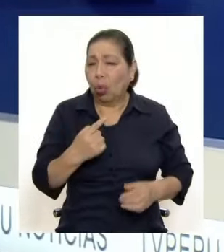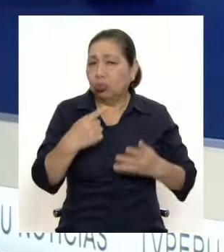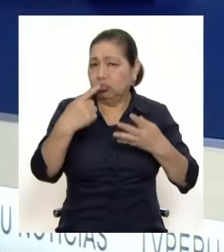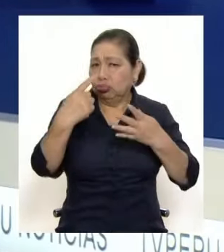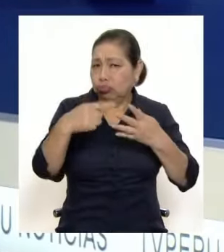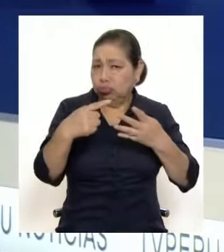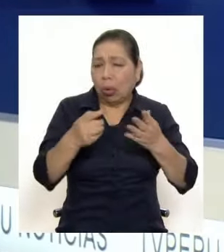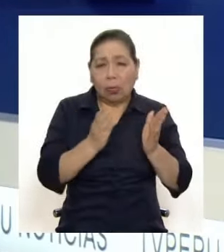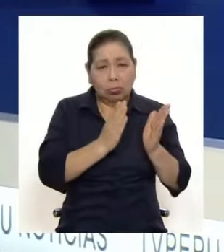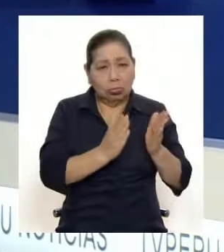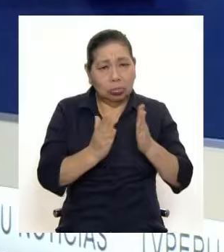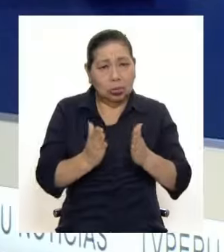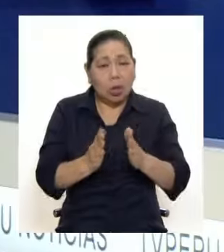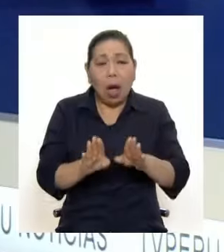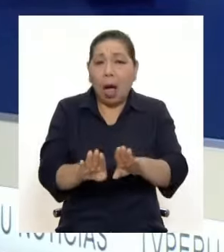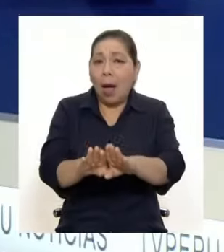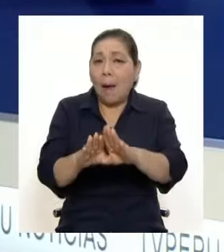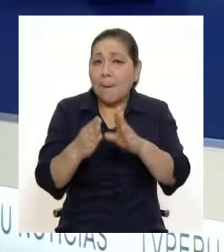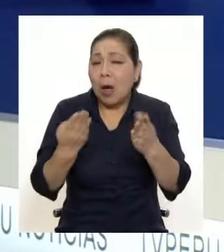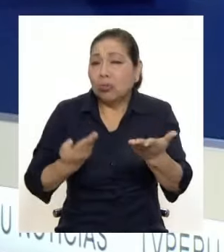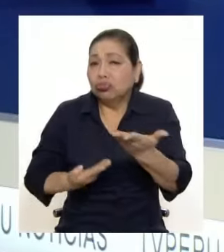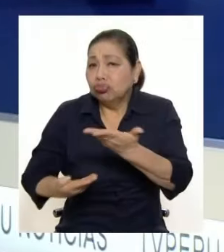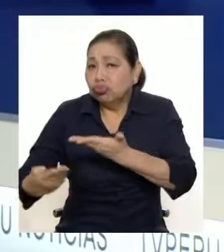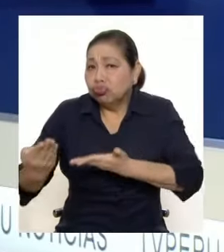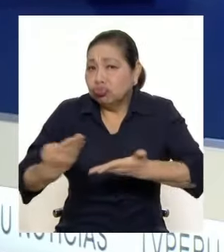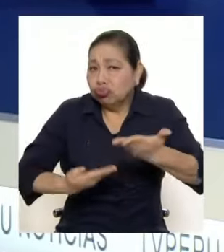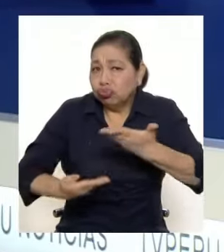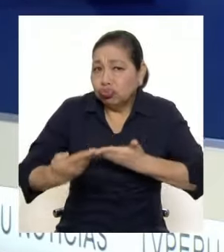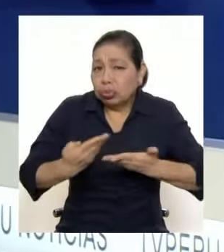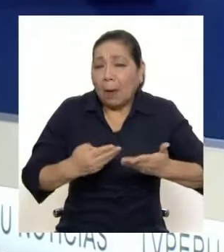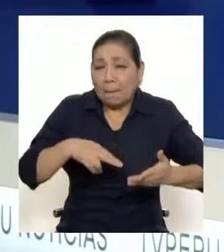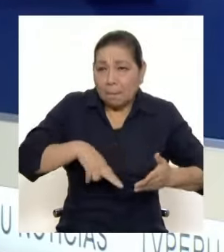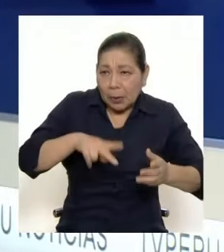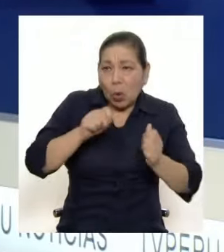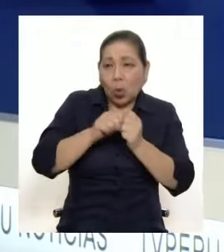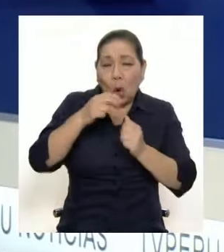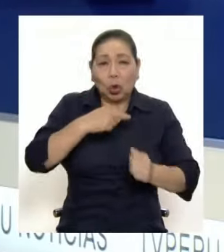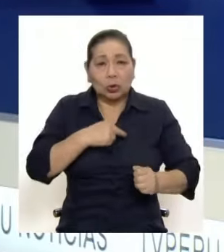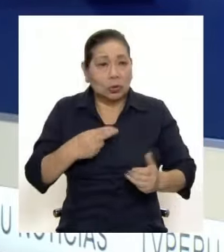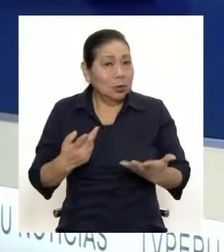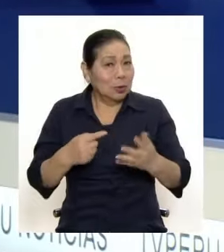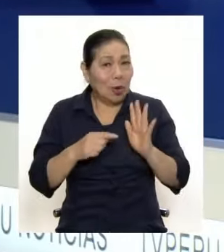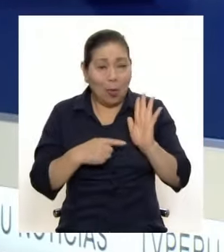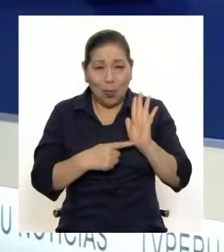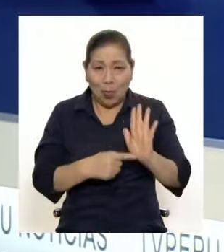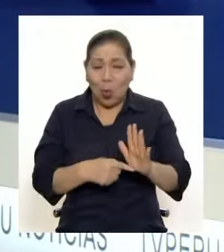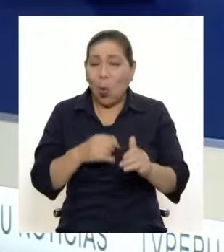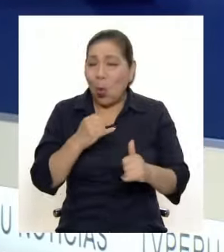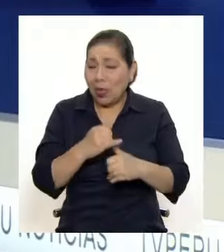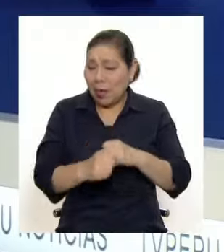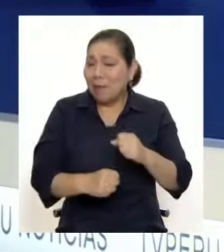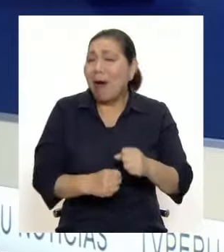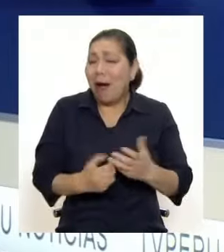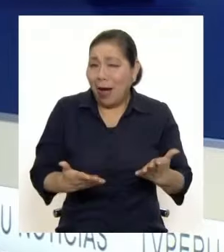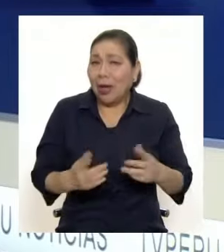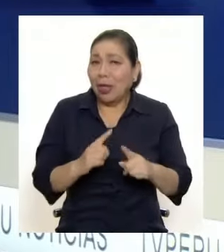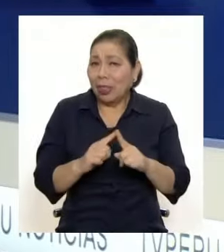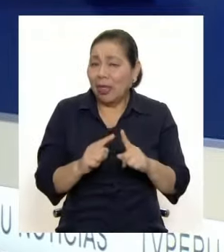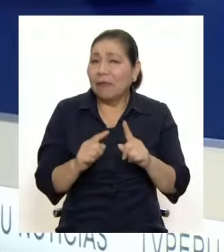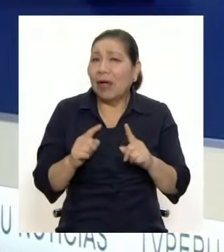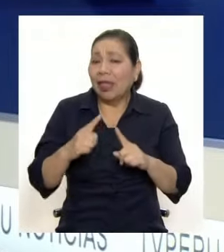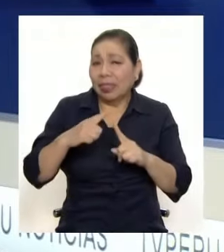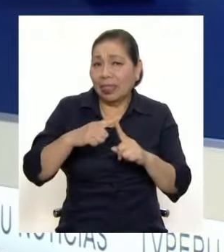serie de medidas de apertura comercial que se están cristalizando en en estos últimos años a través de diferentes